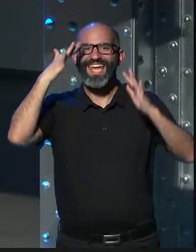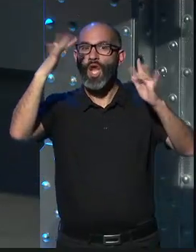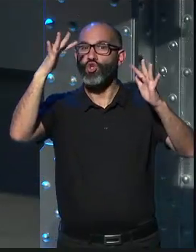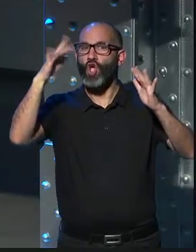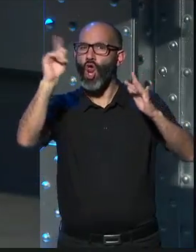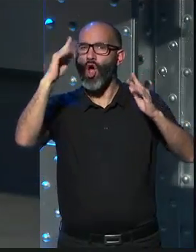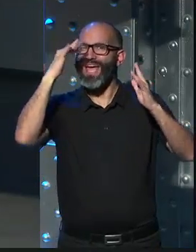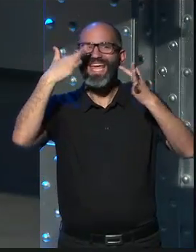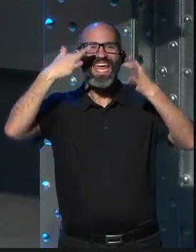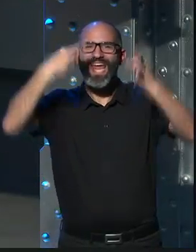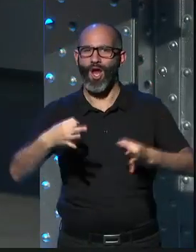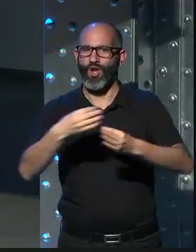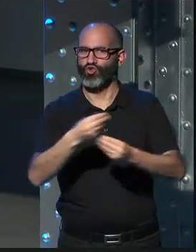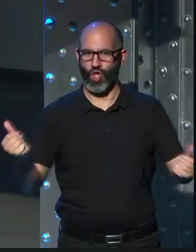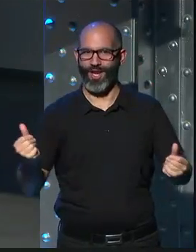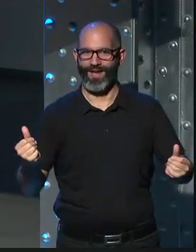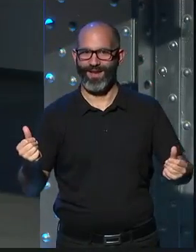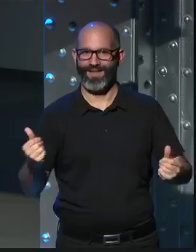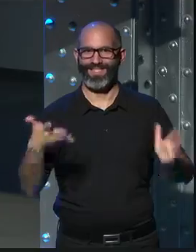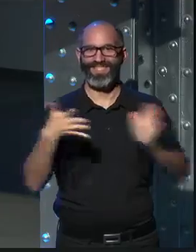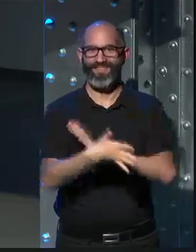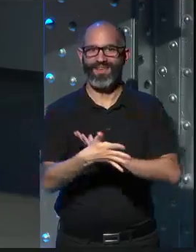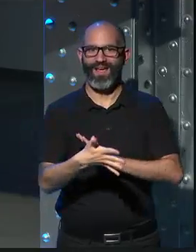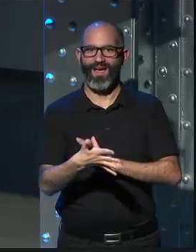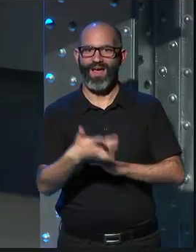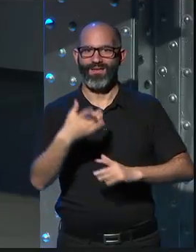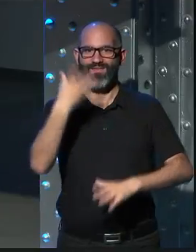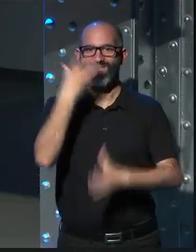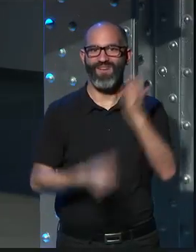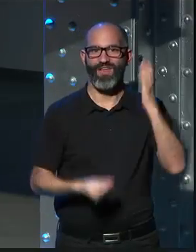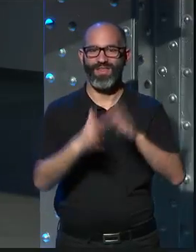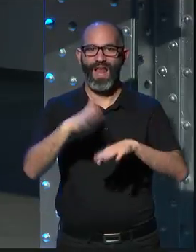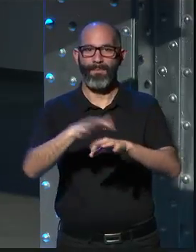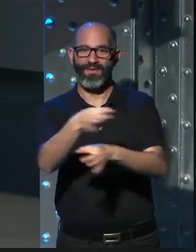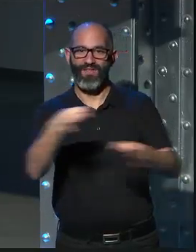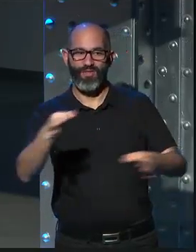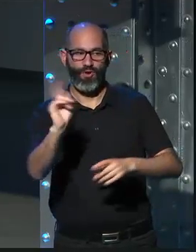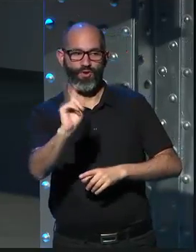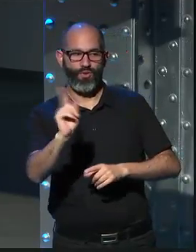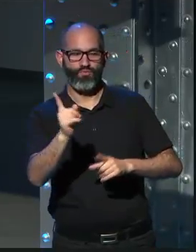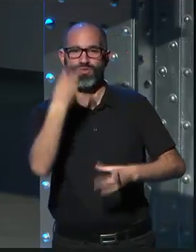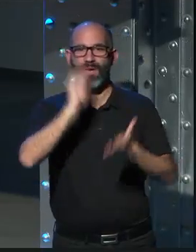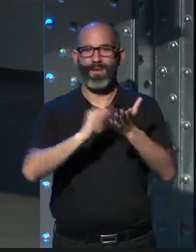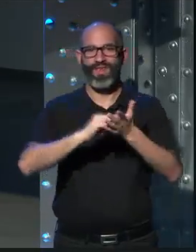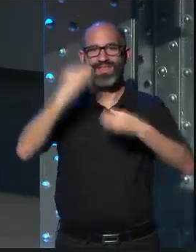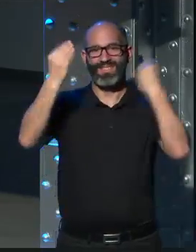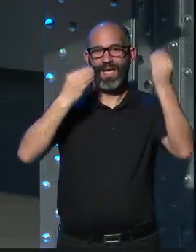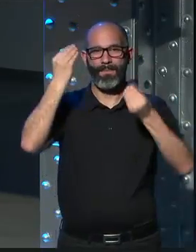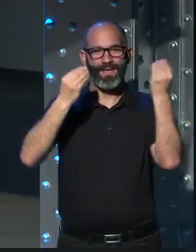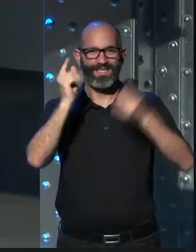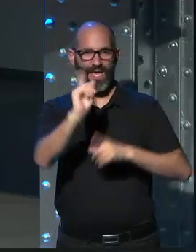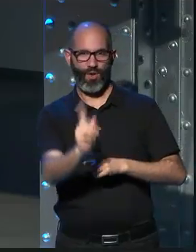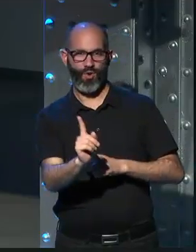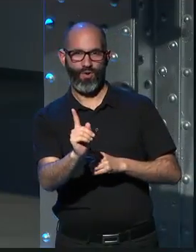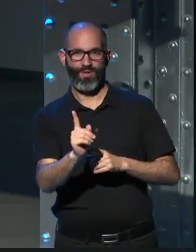ilusiones no son fundamentalmente errores de la percepción, como a veces se piensa que lo son, sino